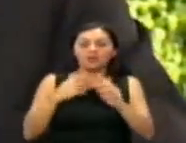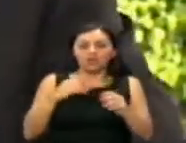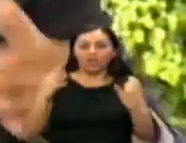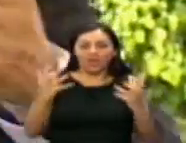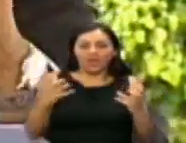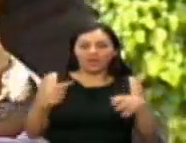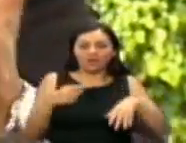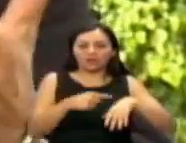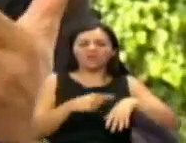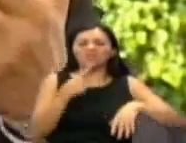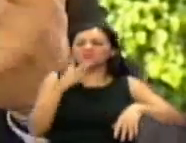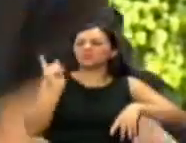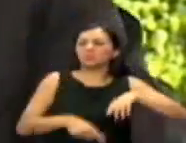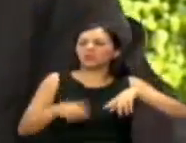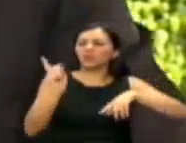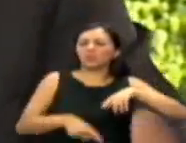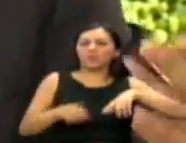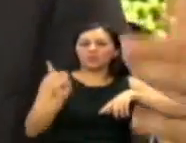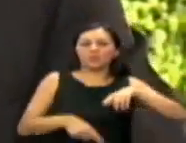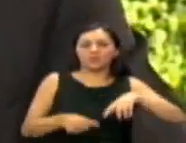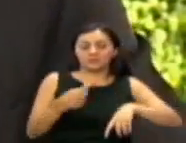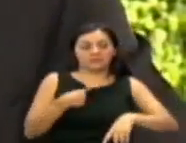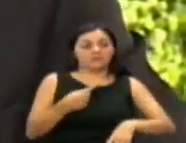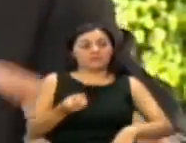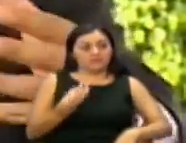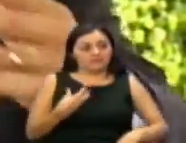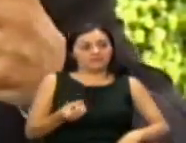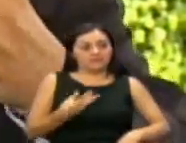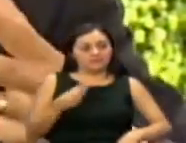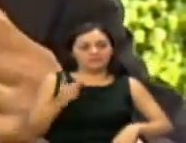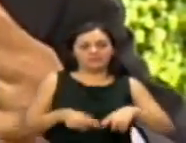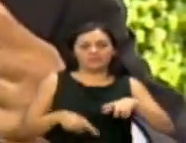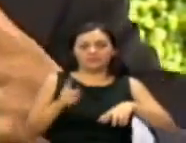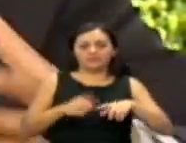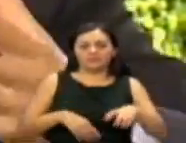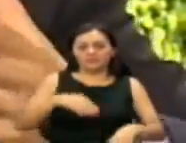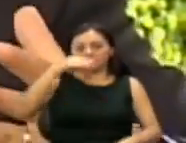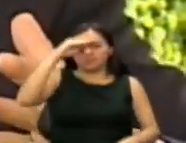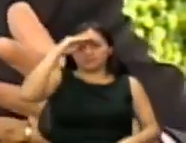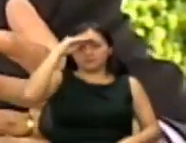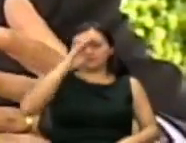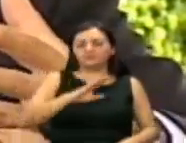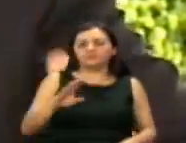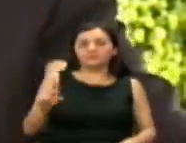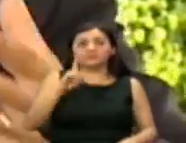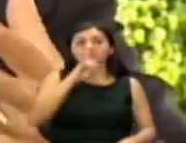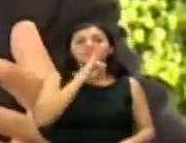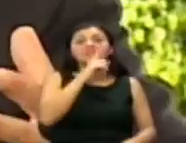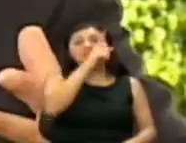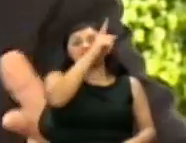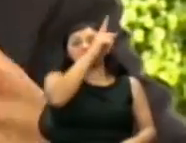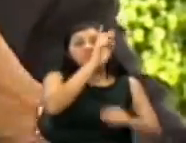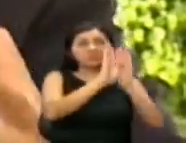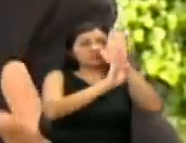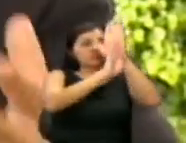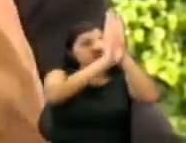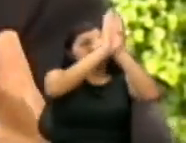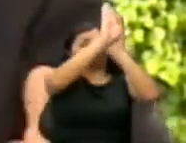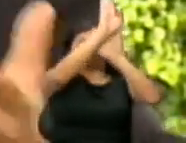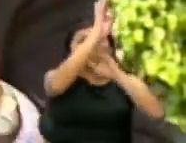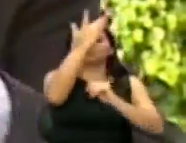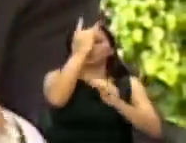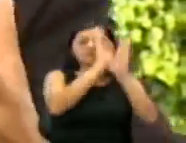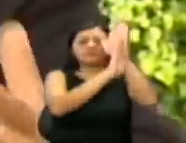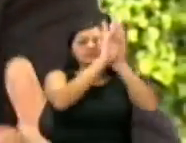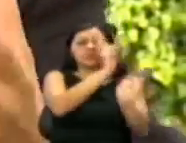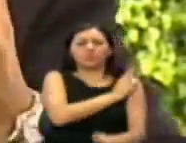universitario, que lo tiene a la vanguardia de la humanidad a Estados Unidos. Estados Unidos se sostiene por su sistema universitario, por su capacidad de generar ciencia,